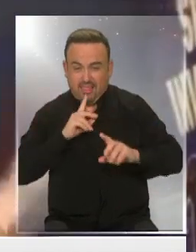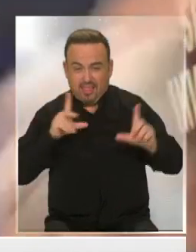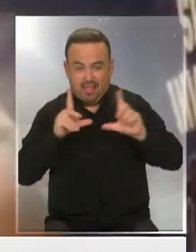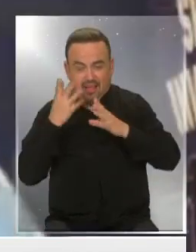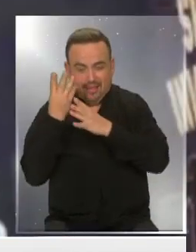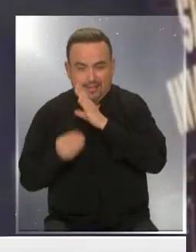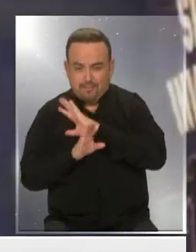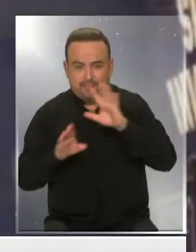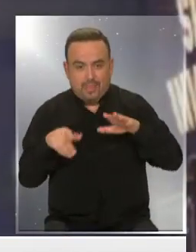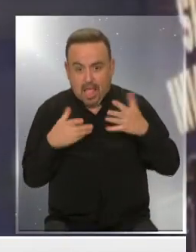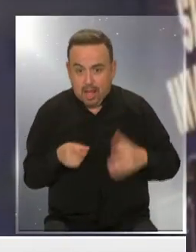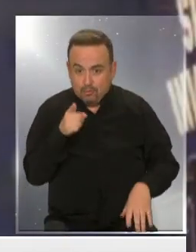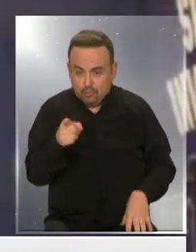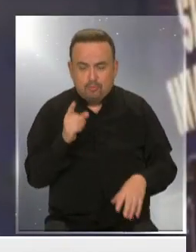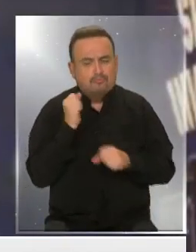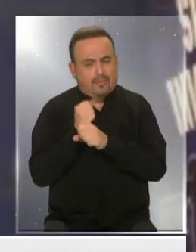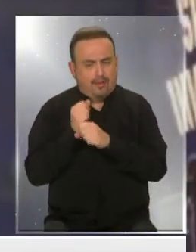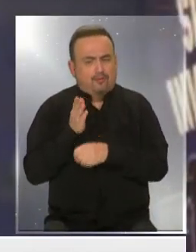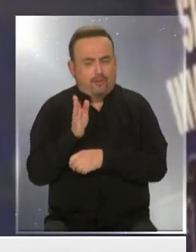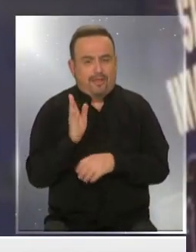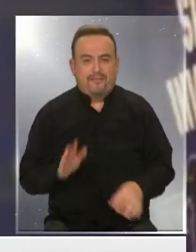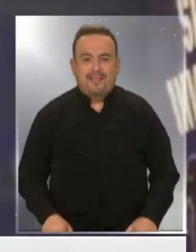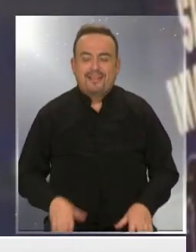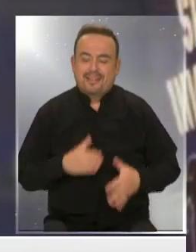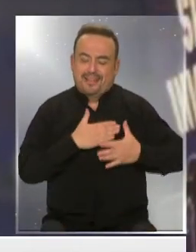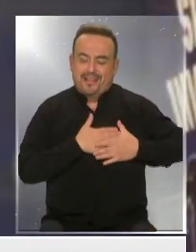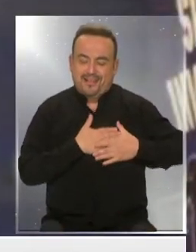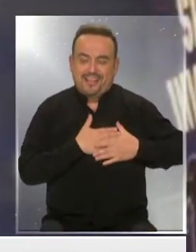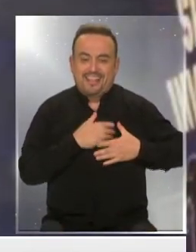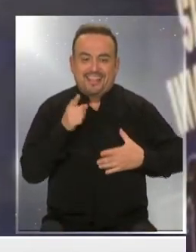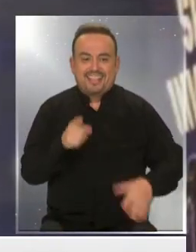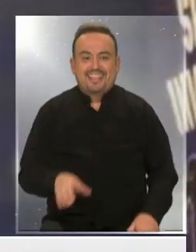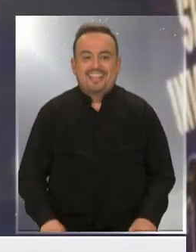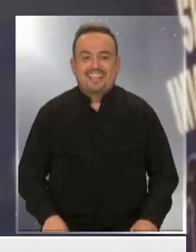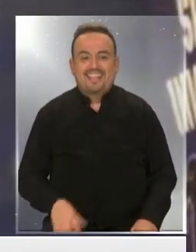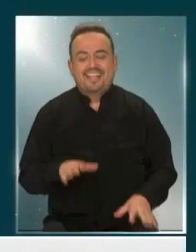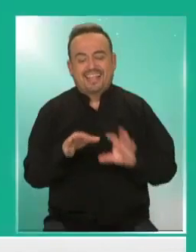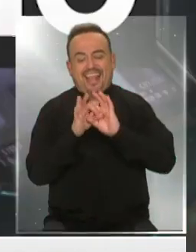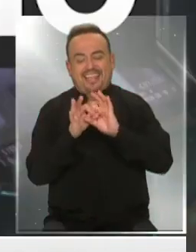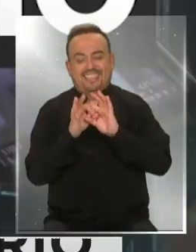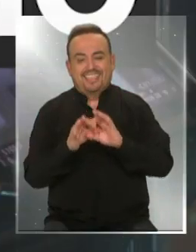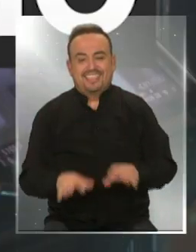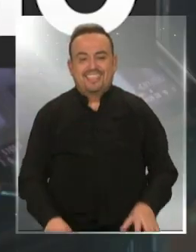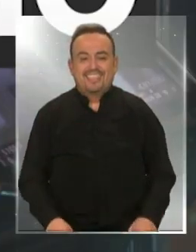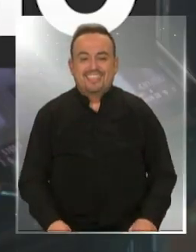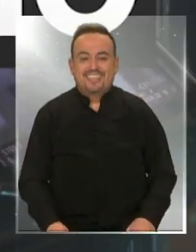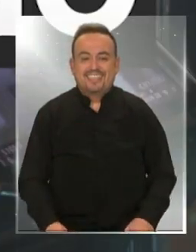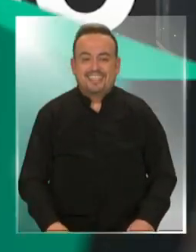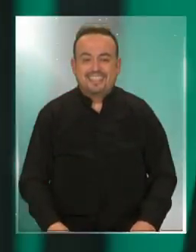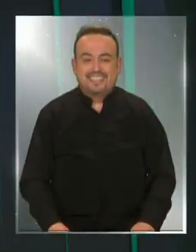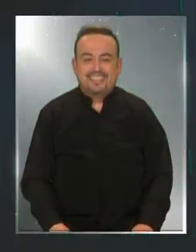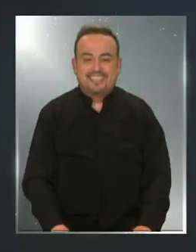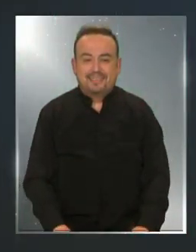tele. No mientras estés tú ahí. Eso, de todo corazón. Gracias, Sergio.